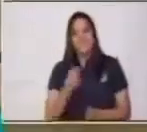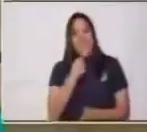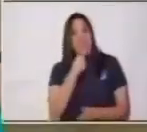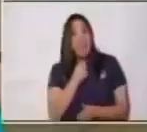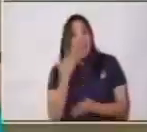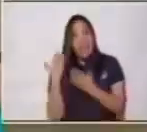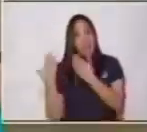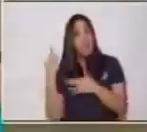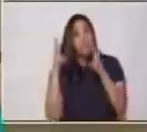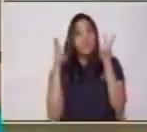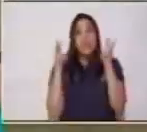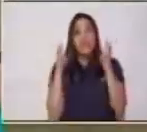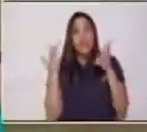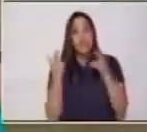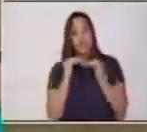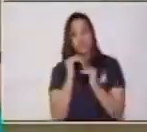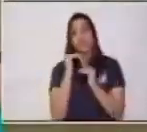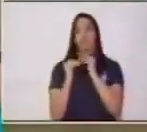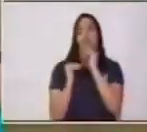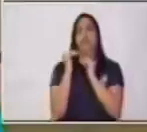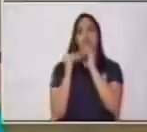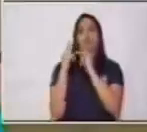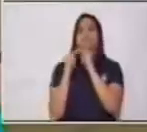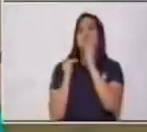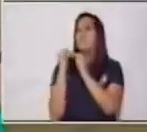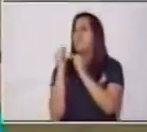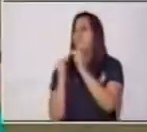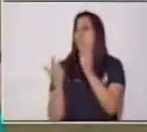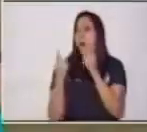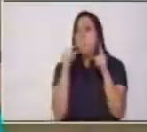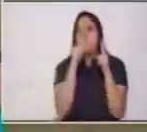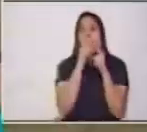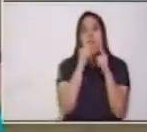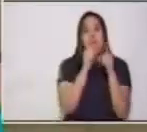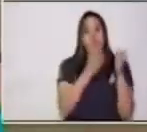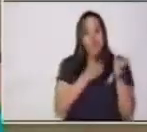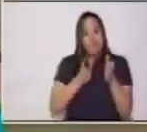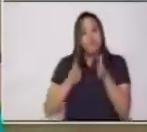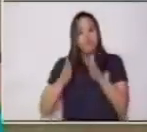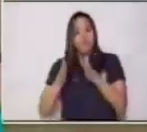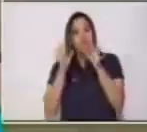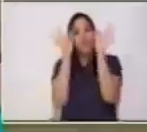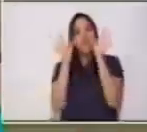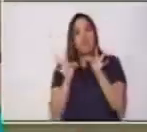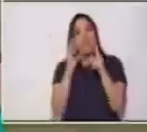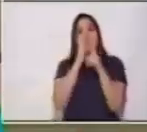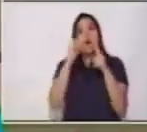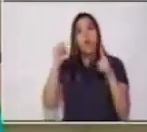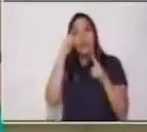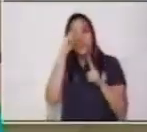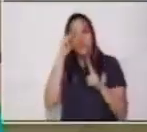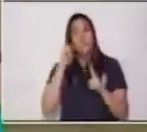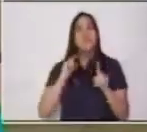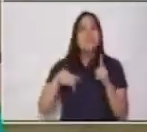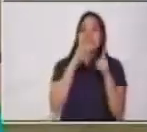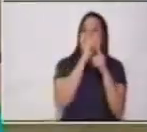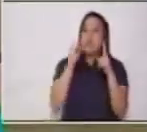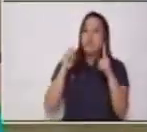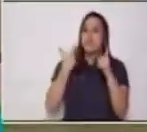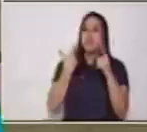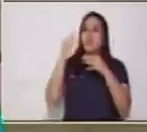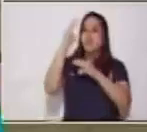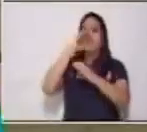Dijimos que el texto es una construcción de palabras que forman oraciones y estas oraciones forman